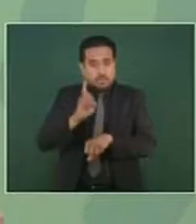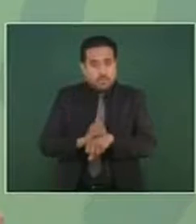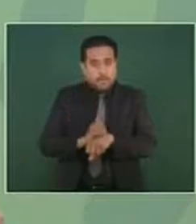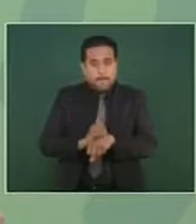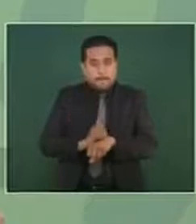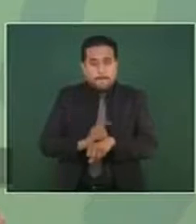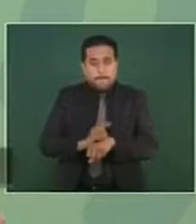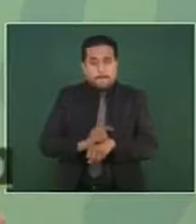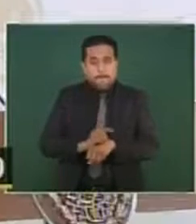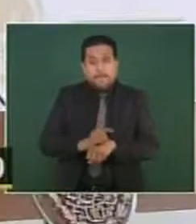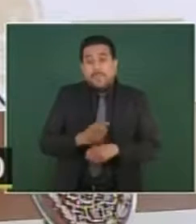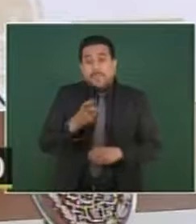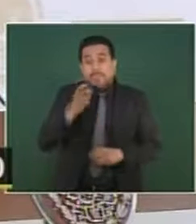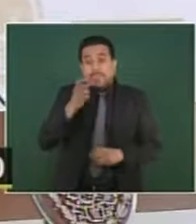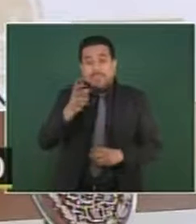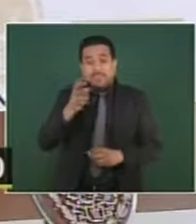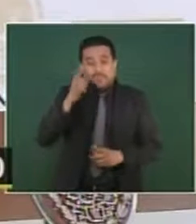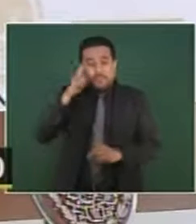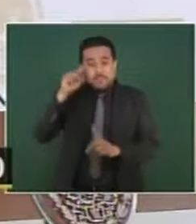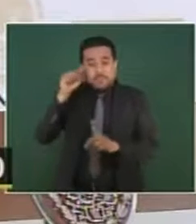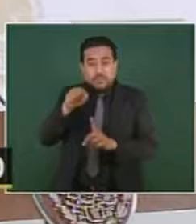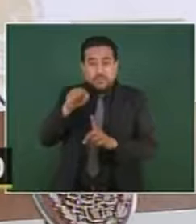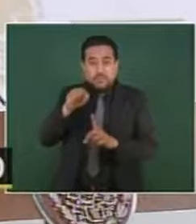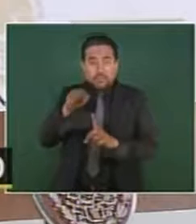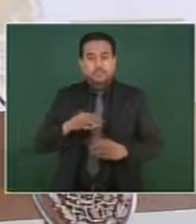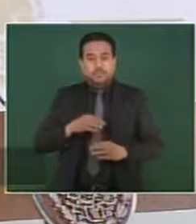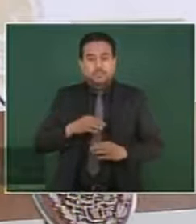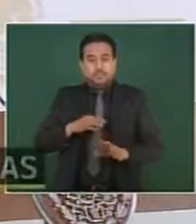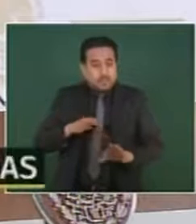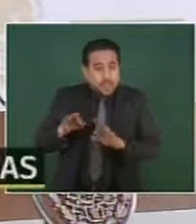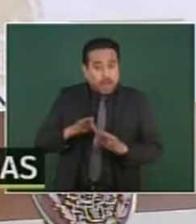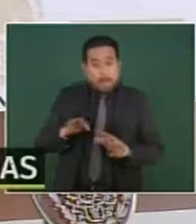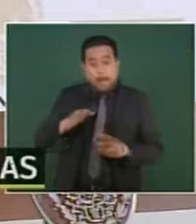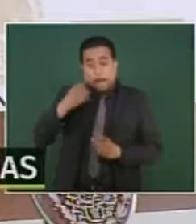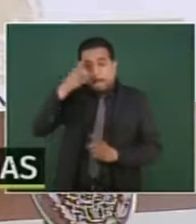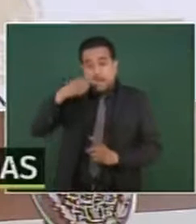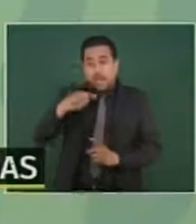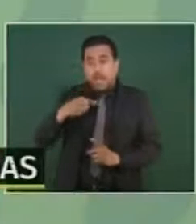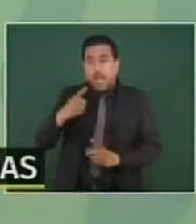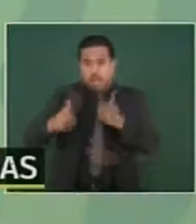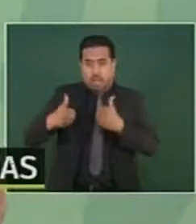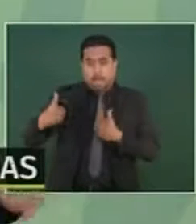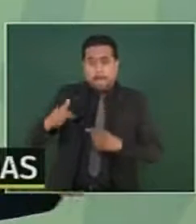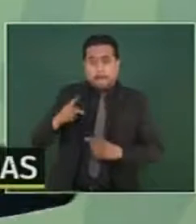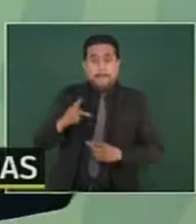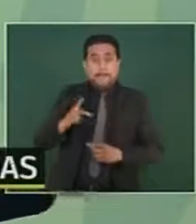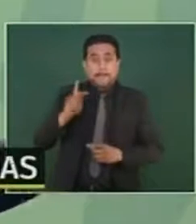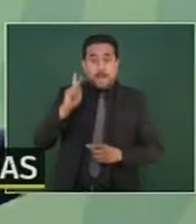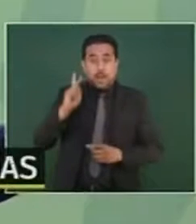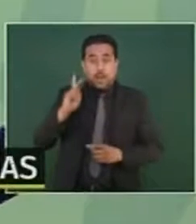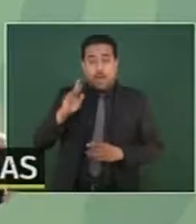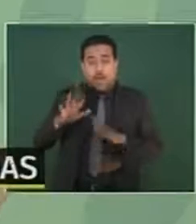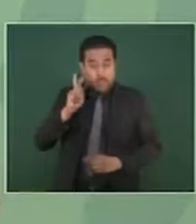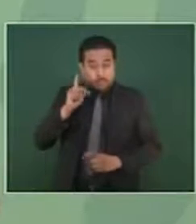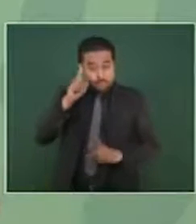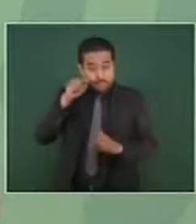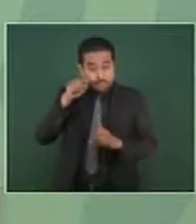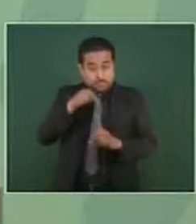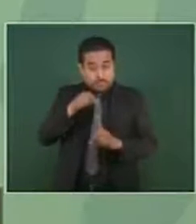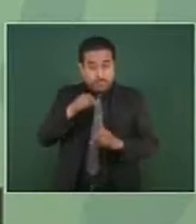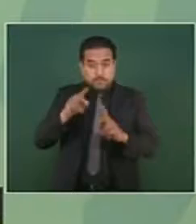diferencias. Estamos aplicando a fondo. Podemos tener diferencias en lo